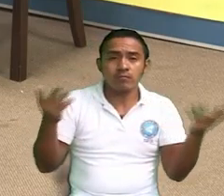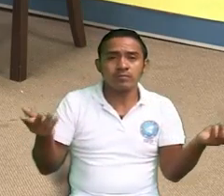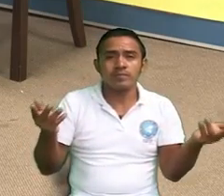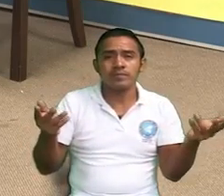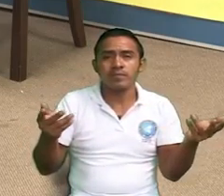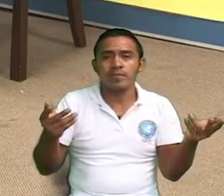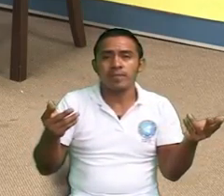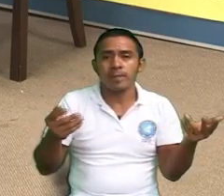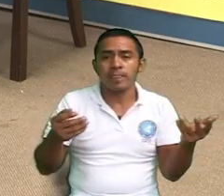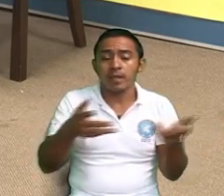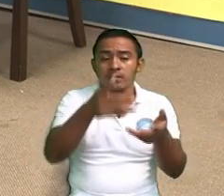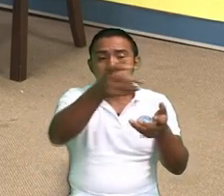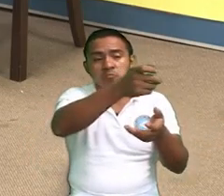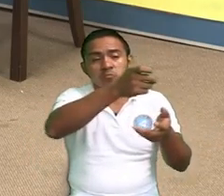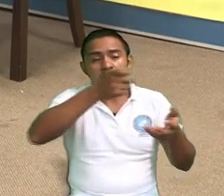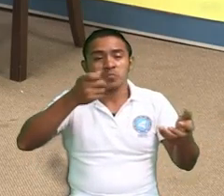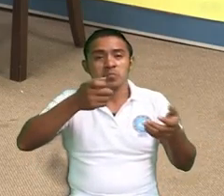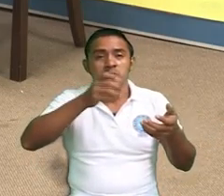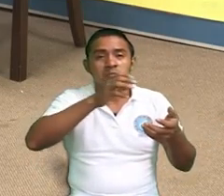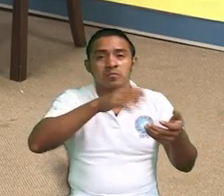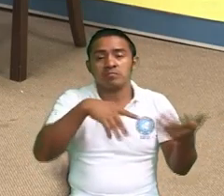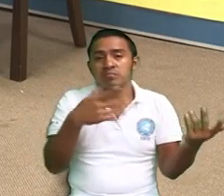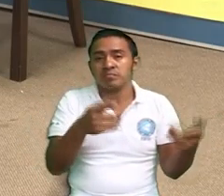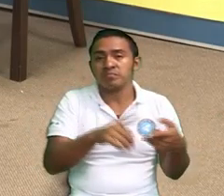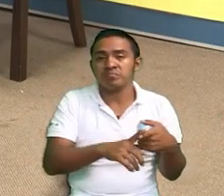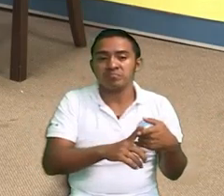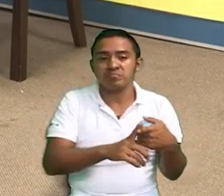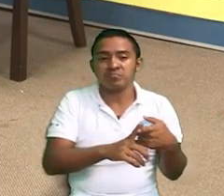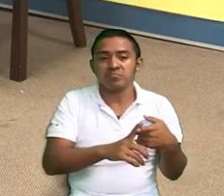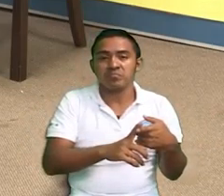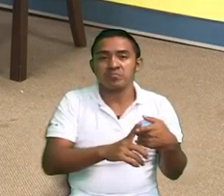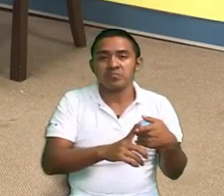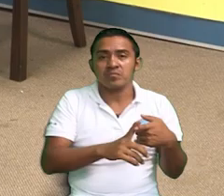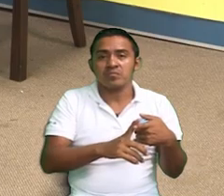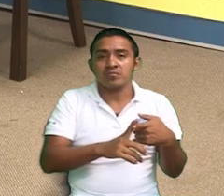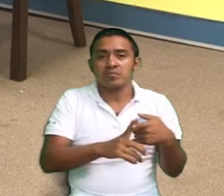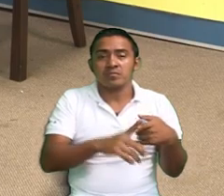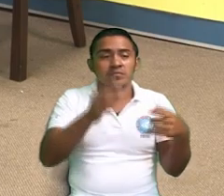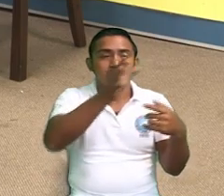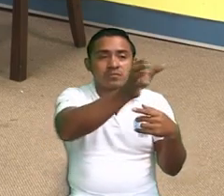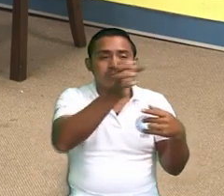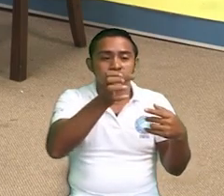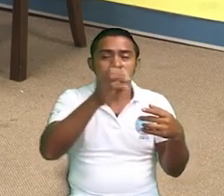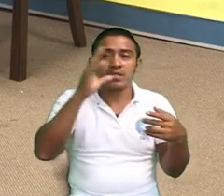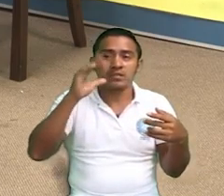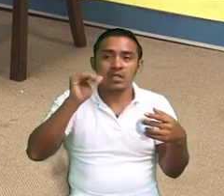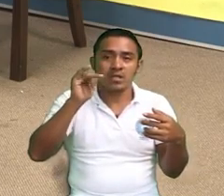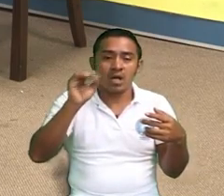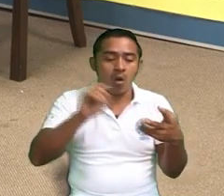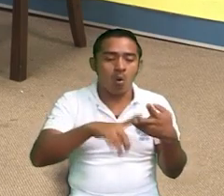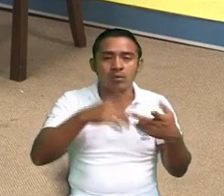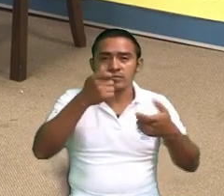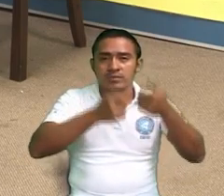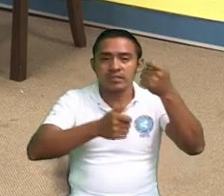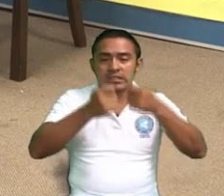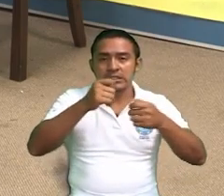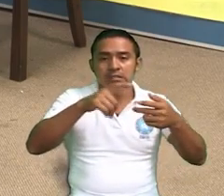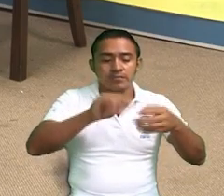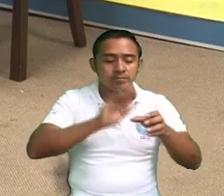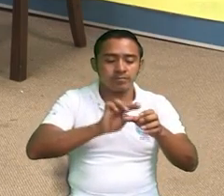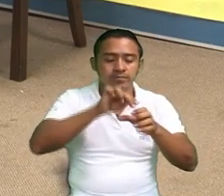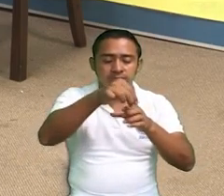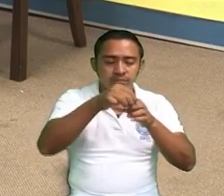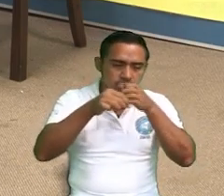que tomamos por ejemplo, la bebida de cacao, la leche, y cuando la